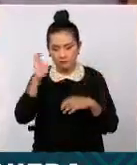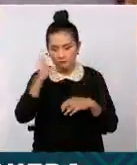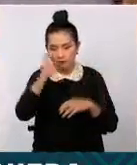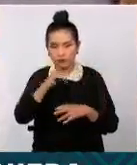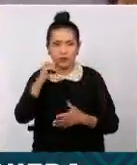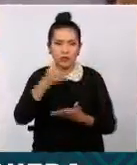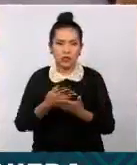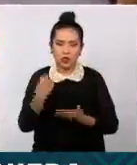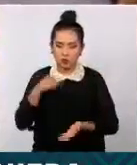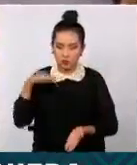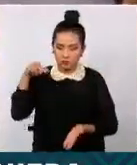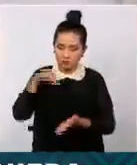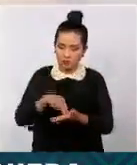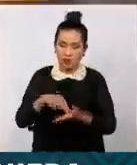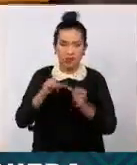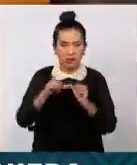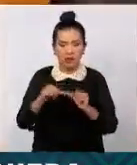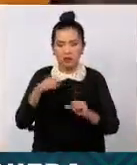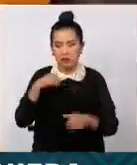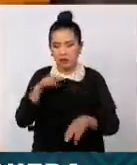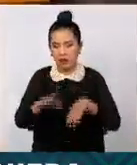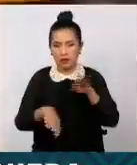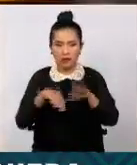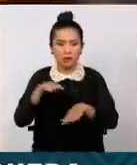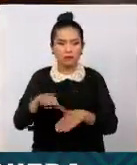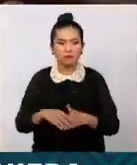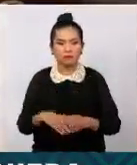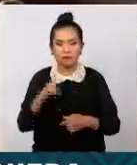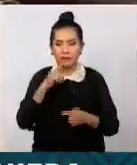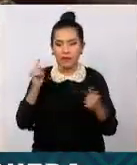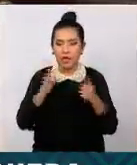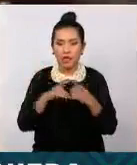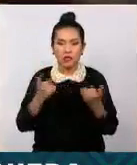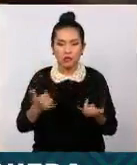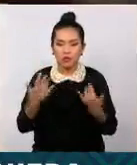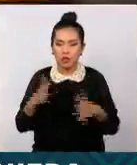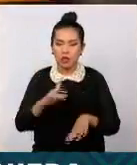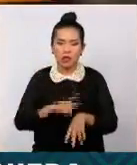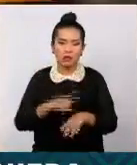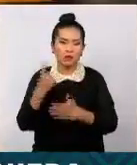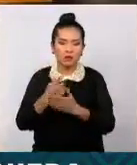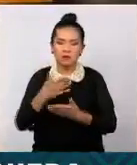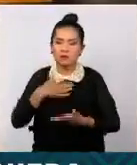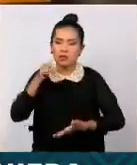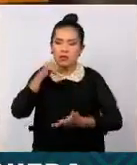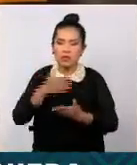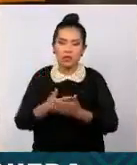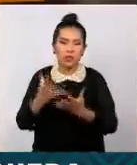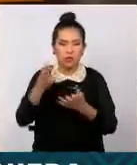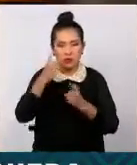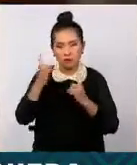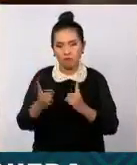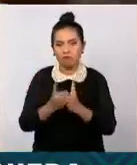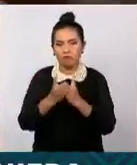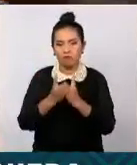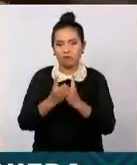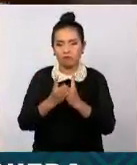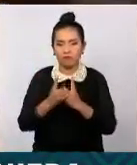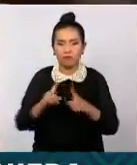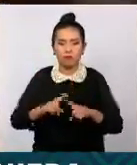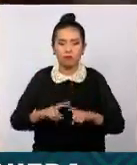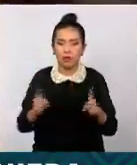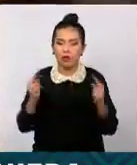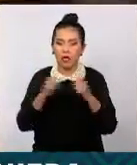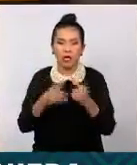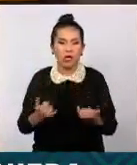estar de pie, sigue, vamos a estar caminando. Todo el momento esperamos a mi hija, pero no, hasta ahora no